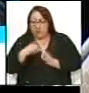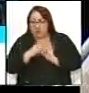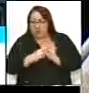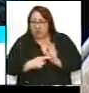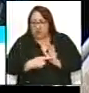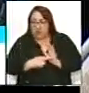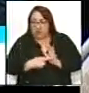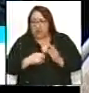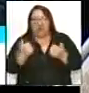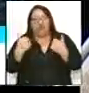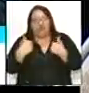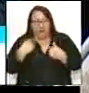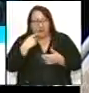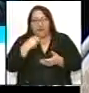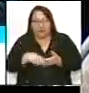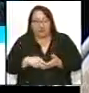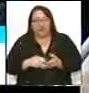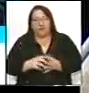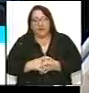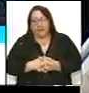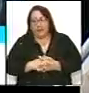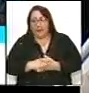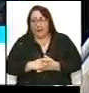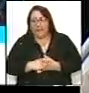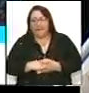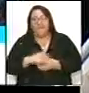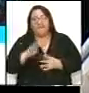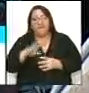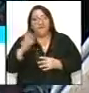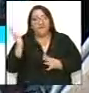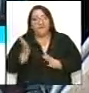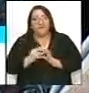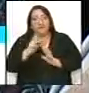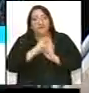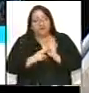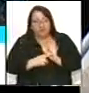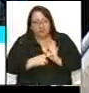regional tienen que estar presentes en 4/5